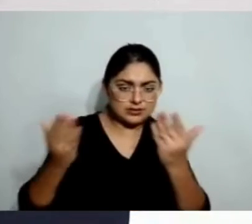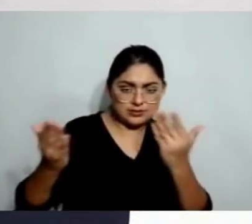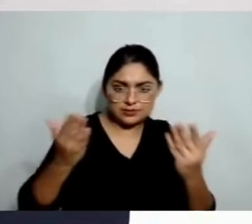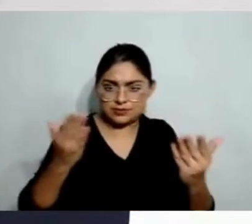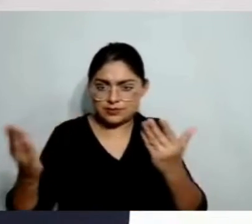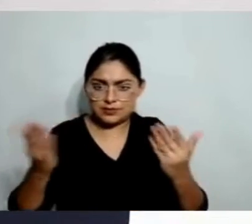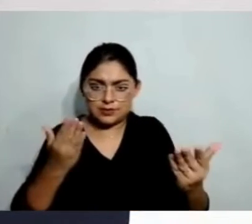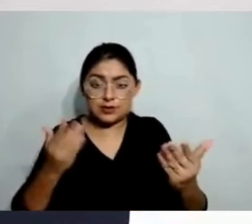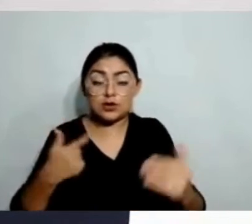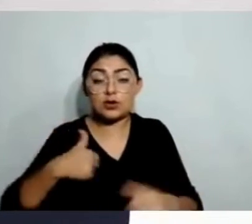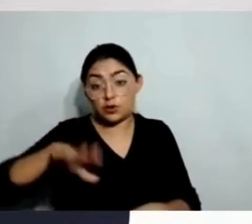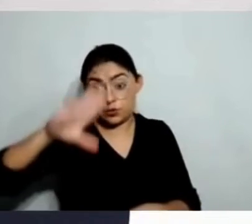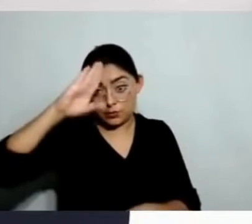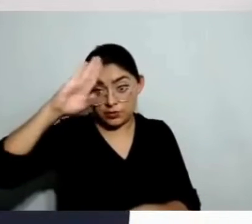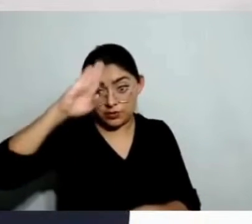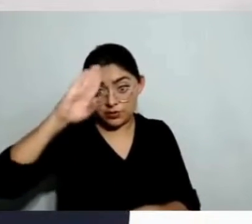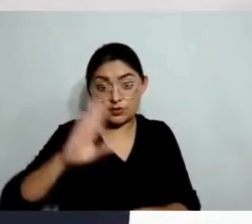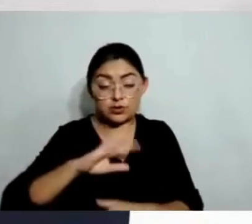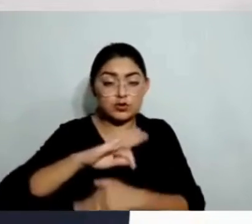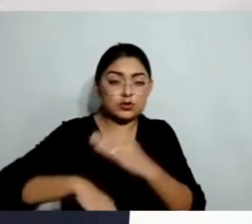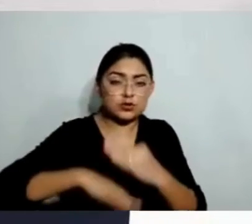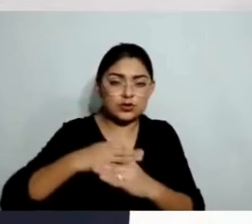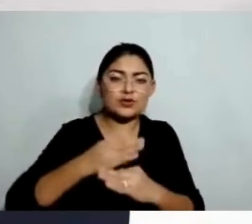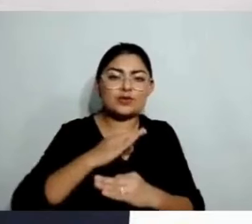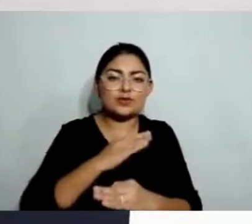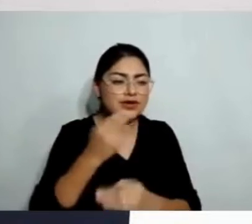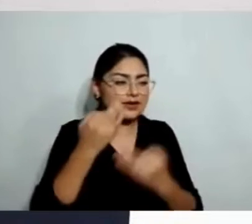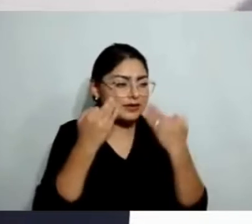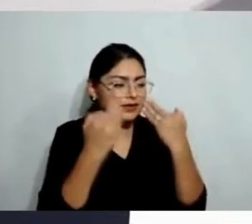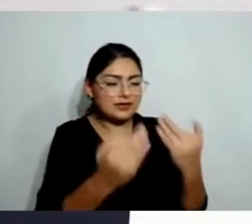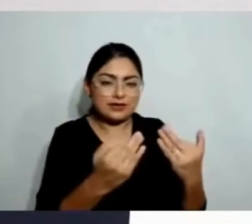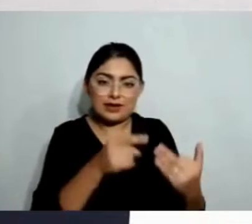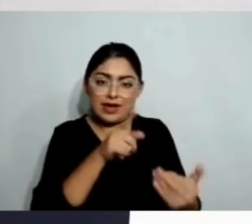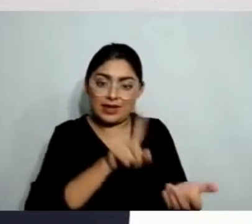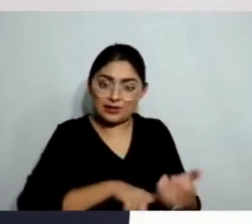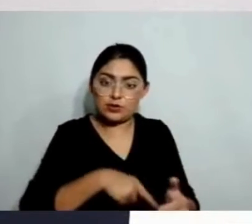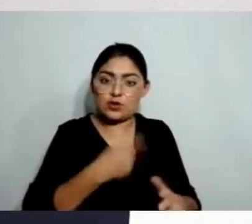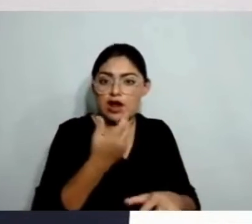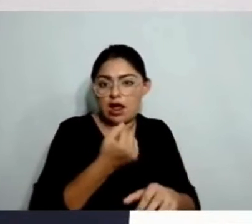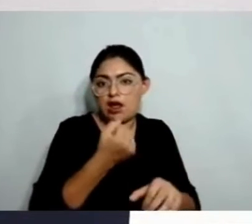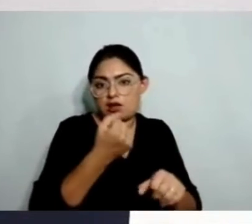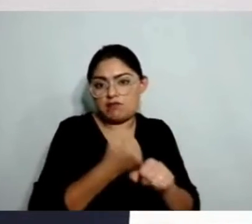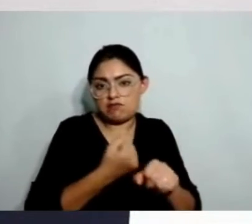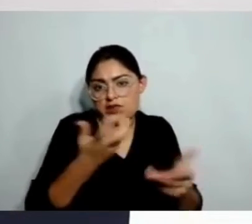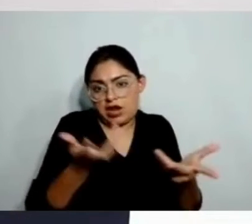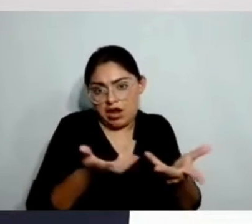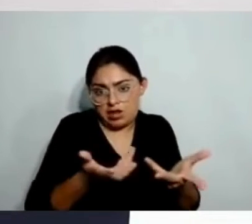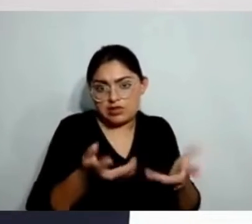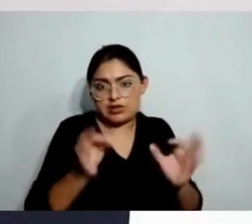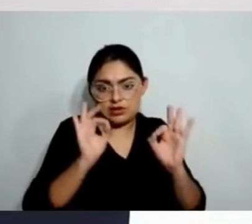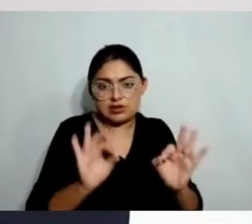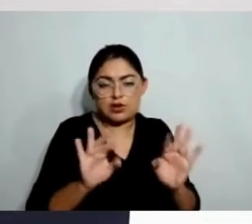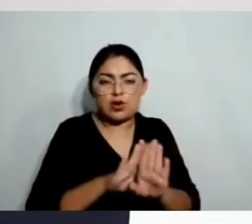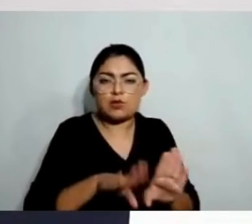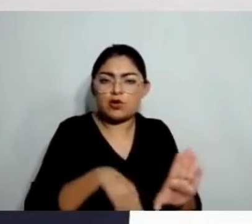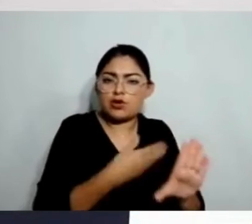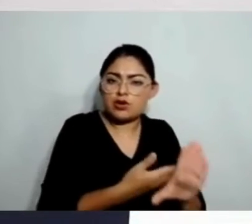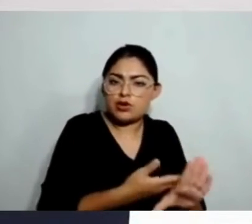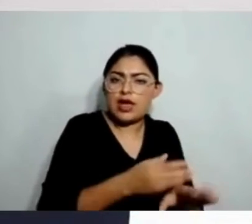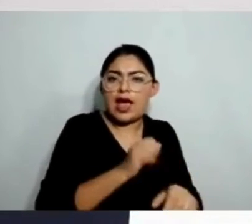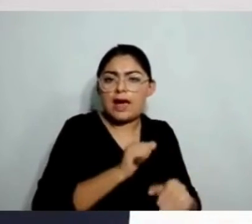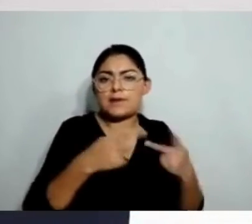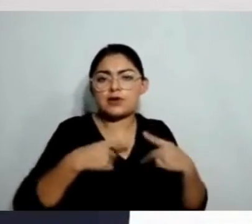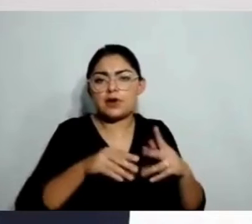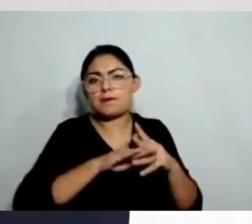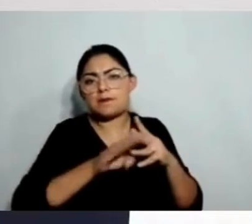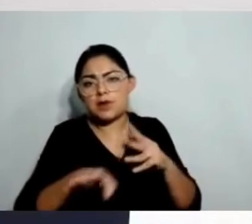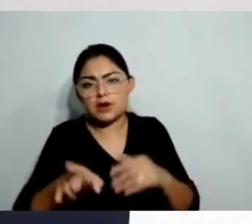que todas y todos lo ven en la práctica en Cómo sí afecta de forma distinta a una persona migrante a una mujer a una niña